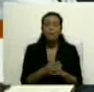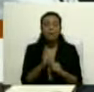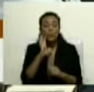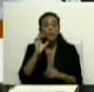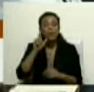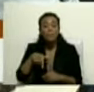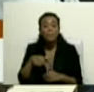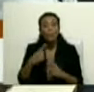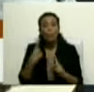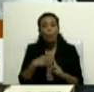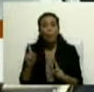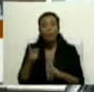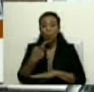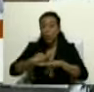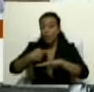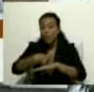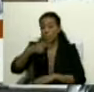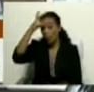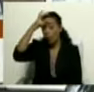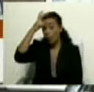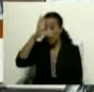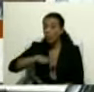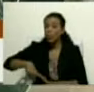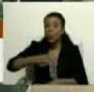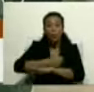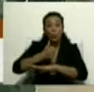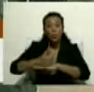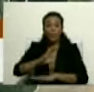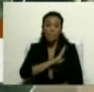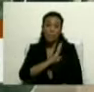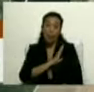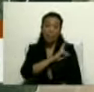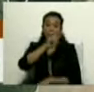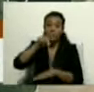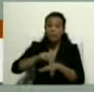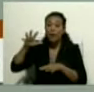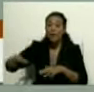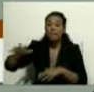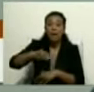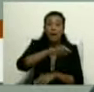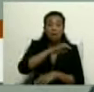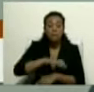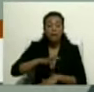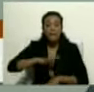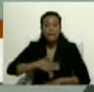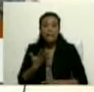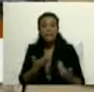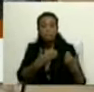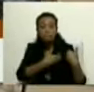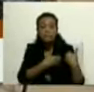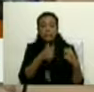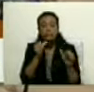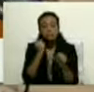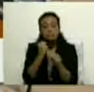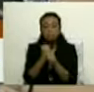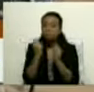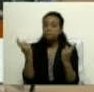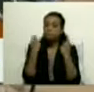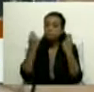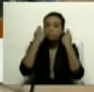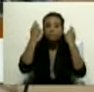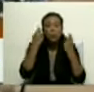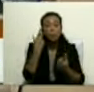mismo tiempo la gobernación del Estado y todas nuestras autoridades nacionales y regionales, que tenemos la tarea, por supuesto, de seguir fomentando